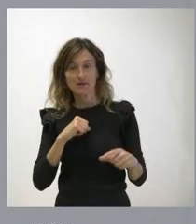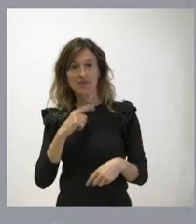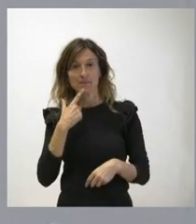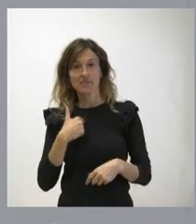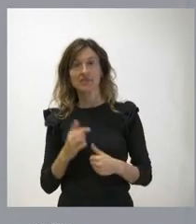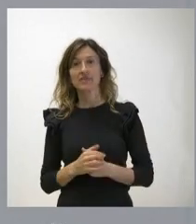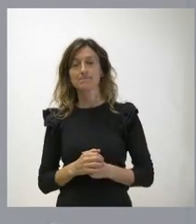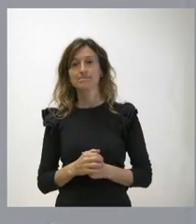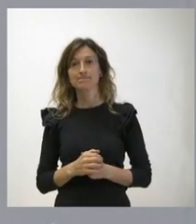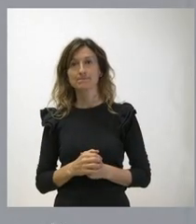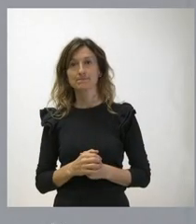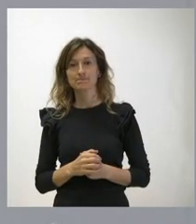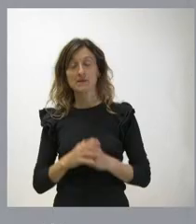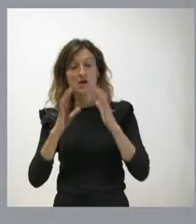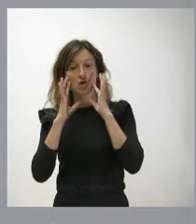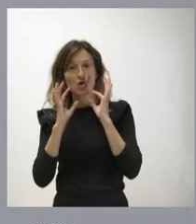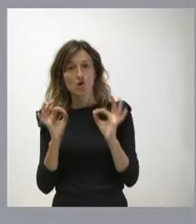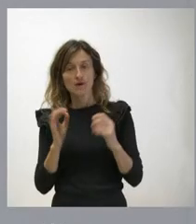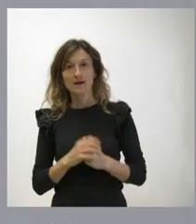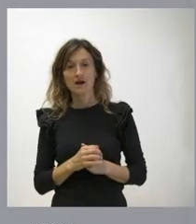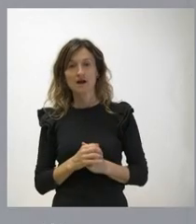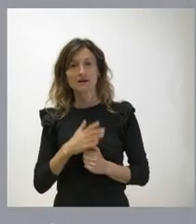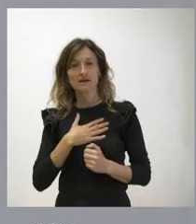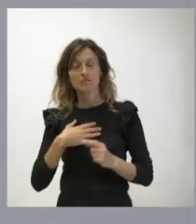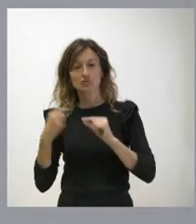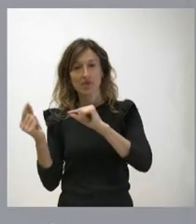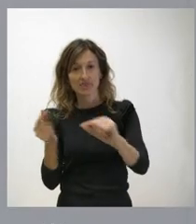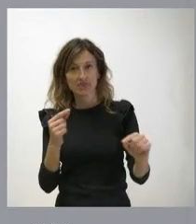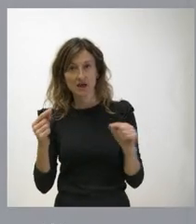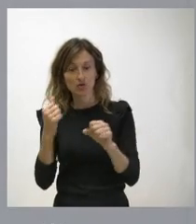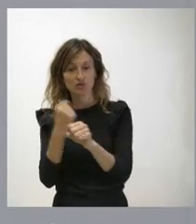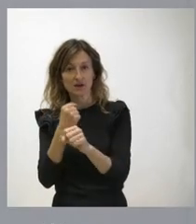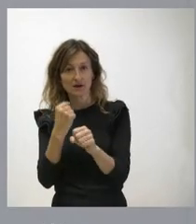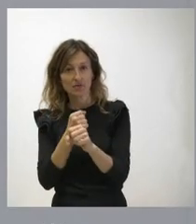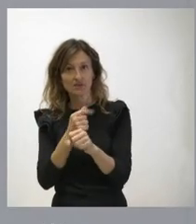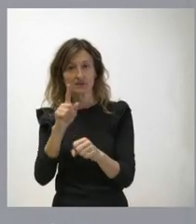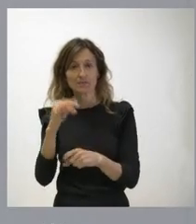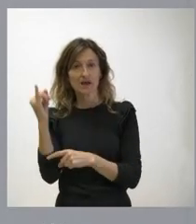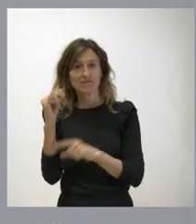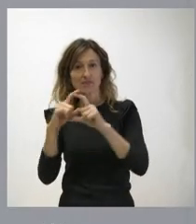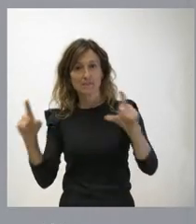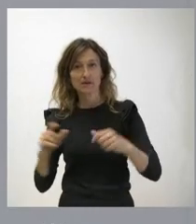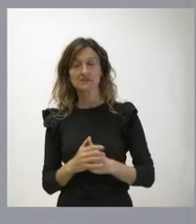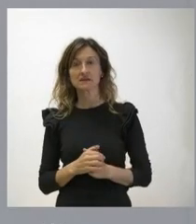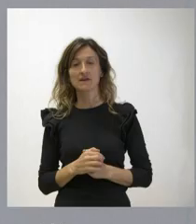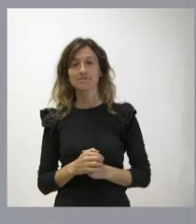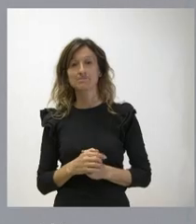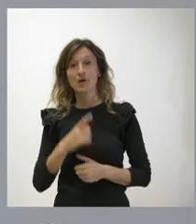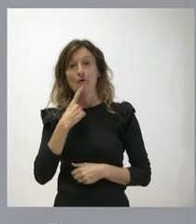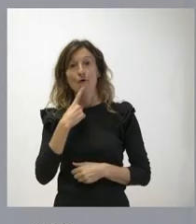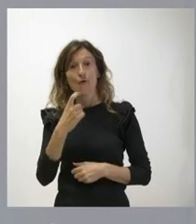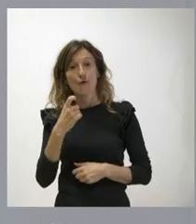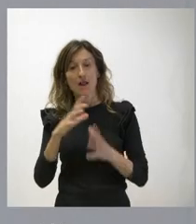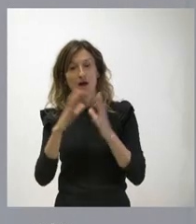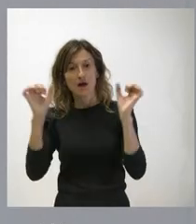lógicamente eh Nosotros llamamos al diálogo de los trabajadores y empresarios en esa empresa Ojalá haya un